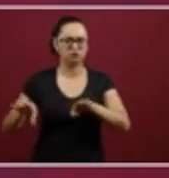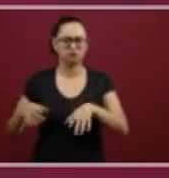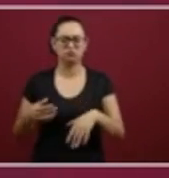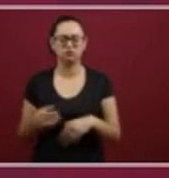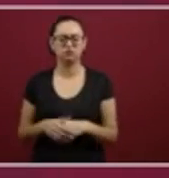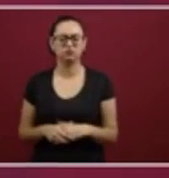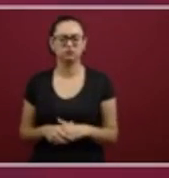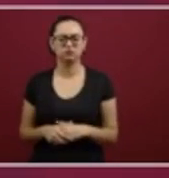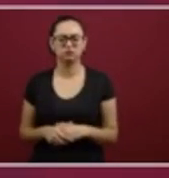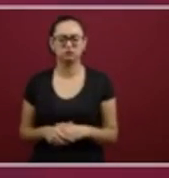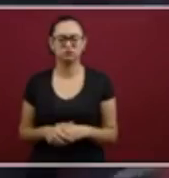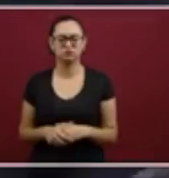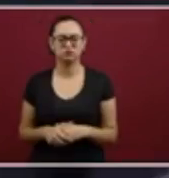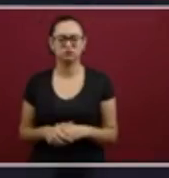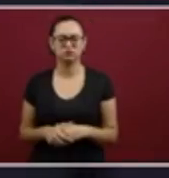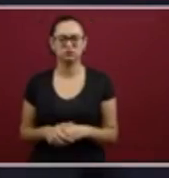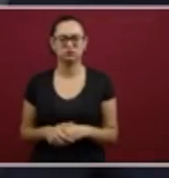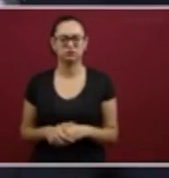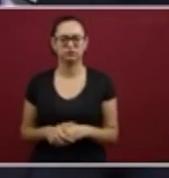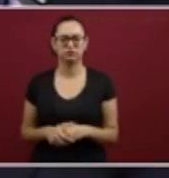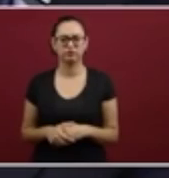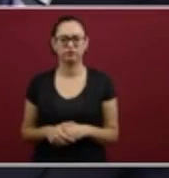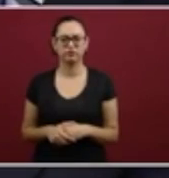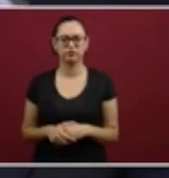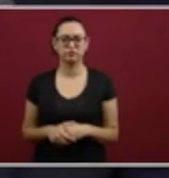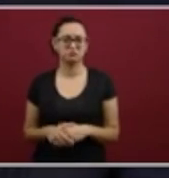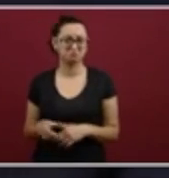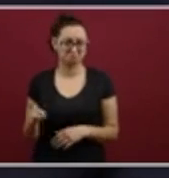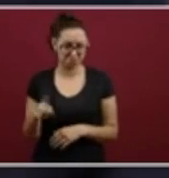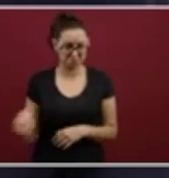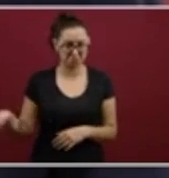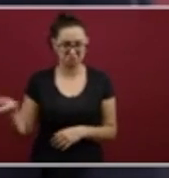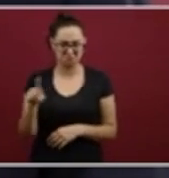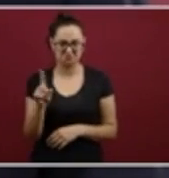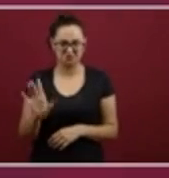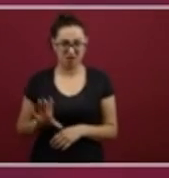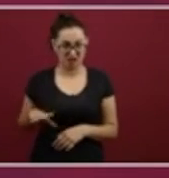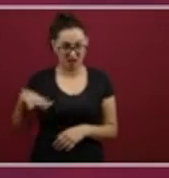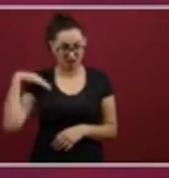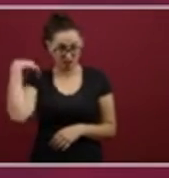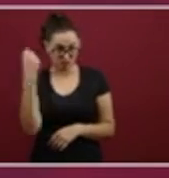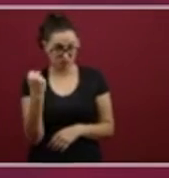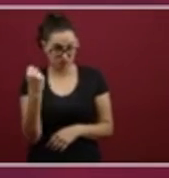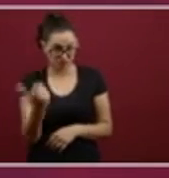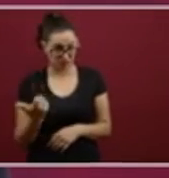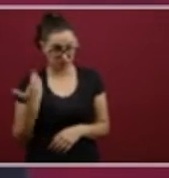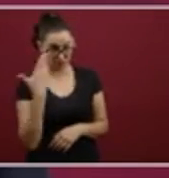va a pedir nada que sea injusto,